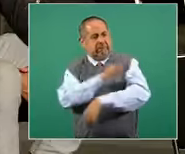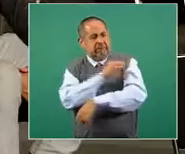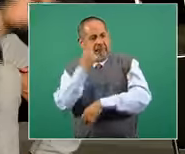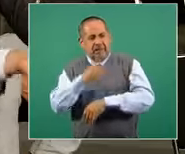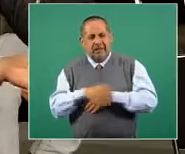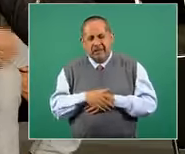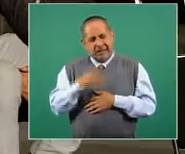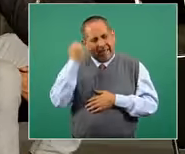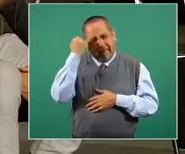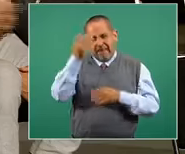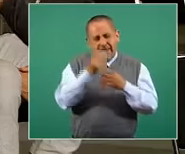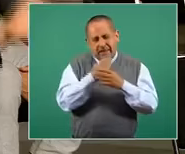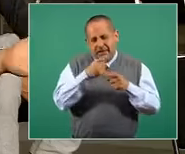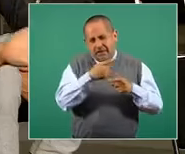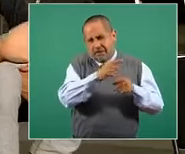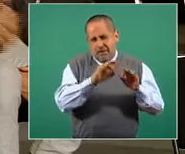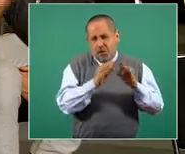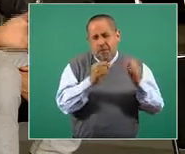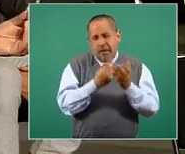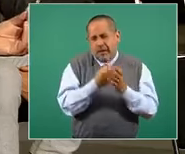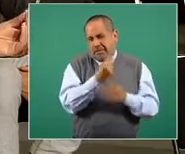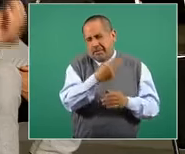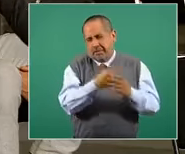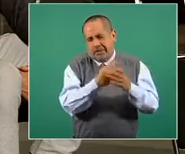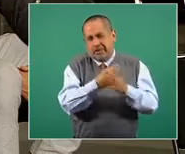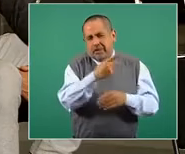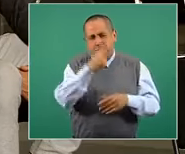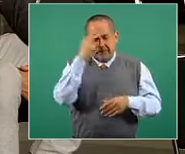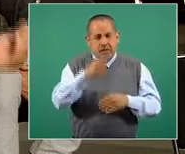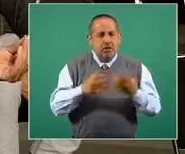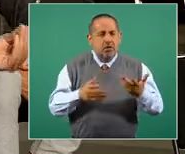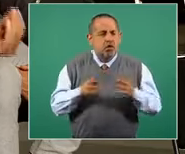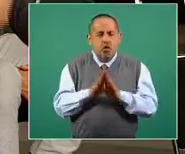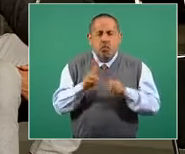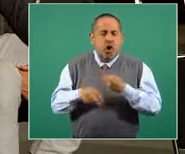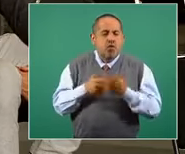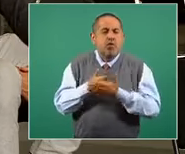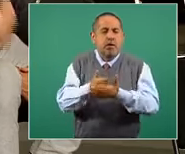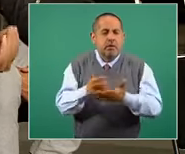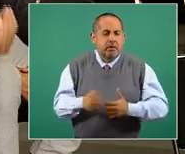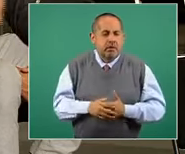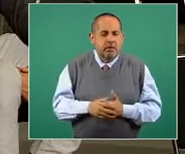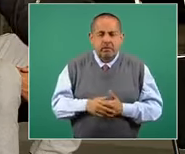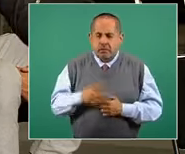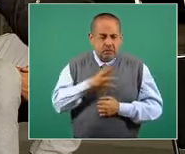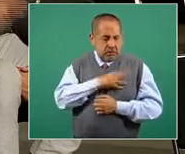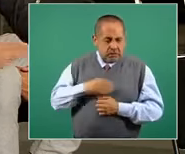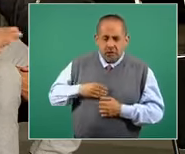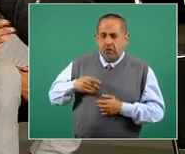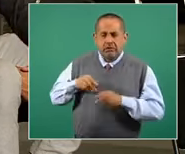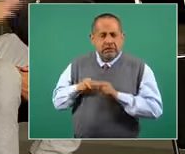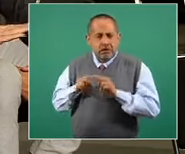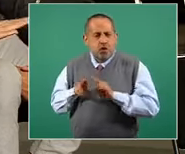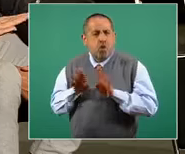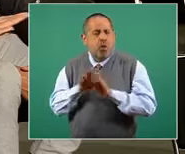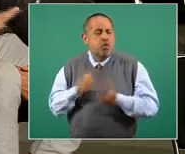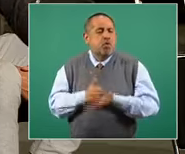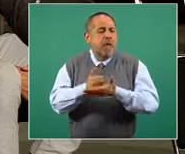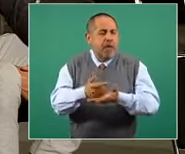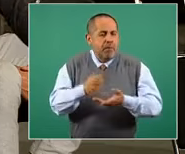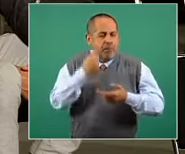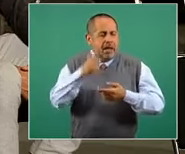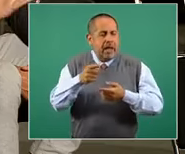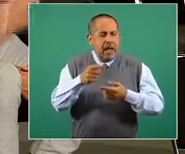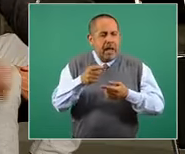de la idiosincrasia, de la forma de ser del mexicano. ¿Cómo no? ¿Cómo ayudamos los hijos, los nietos, las familias a